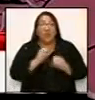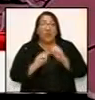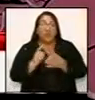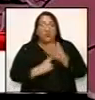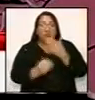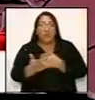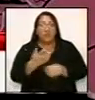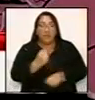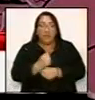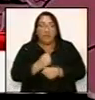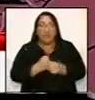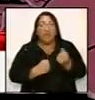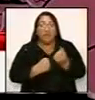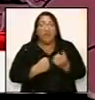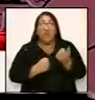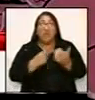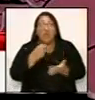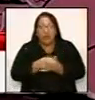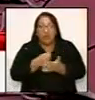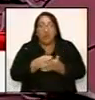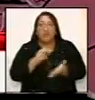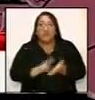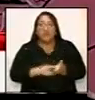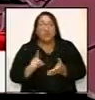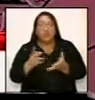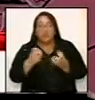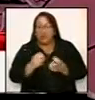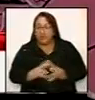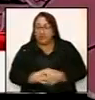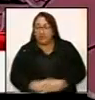reciben los beneficios tributarios. Las que no quieren,